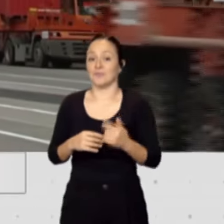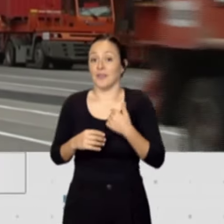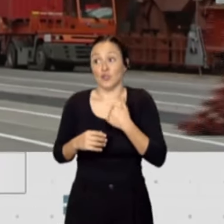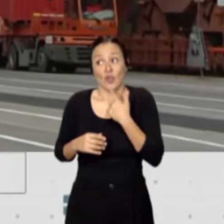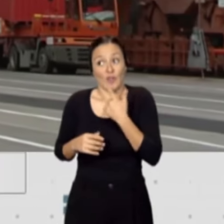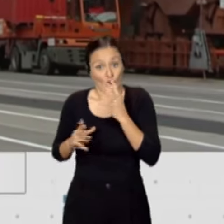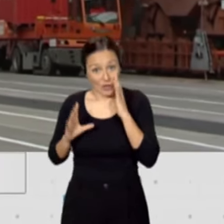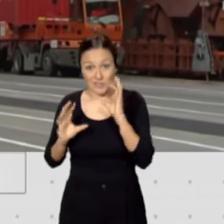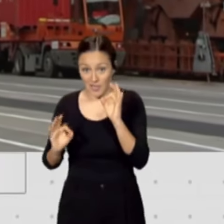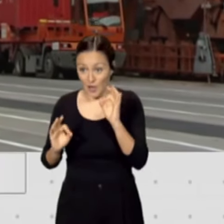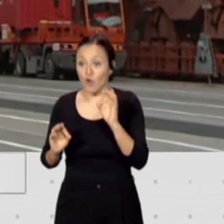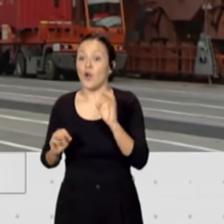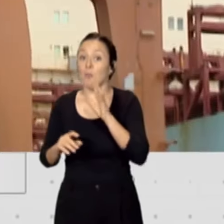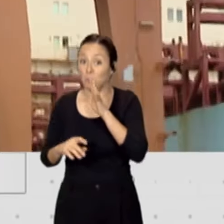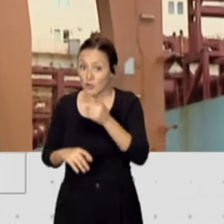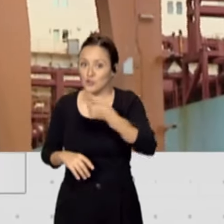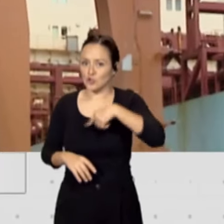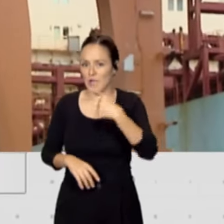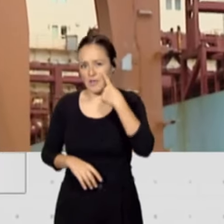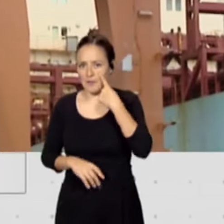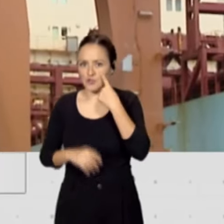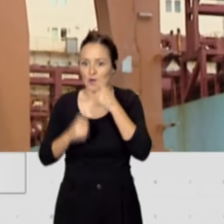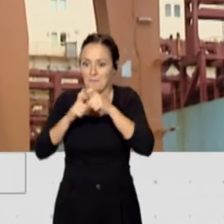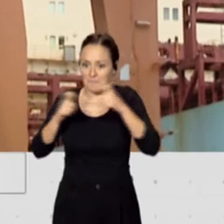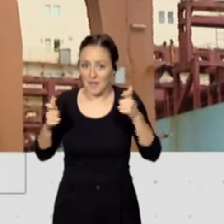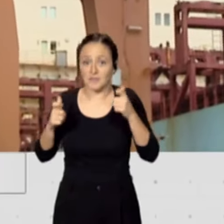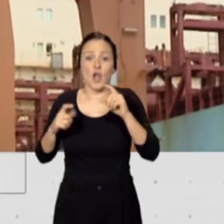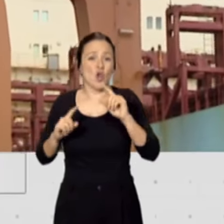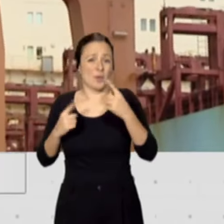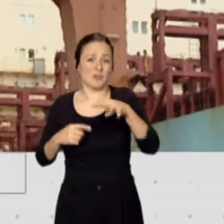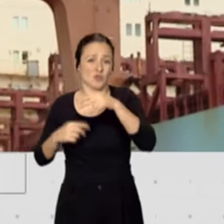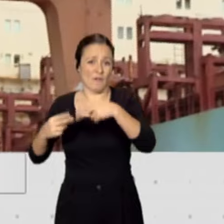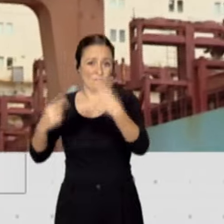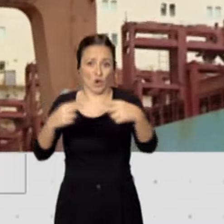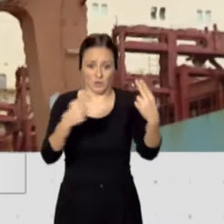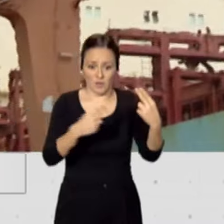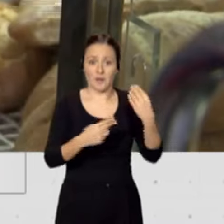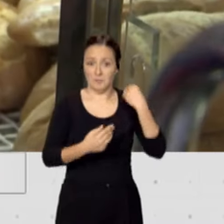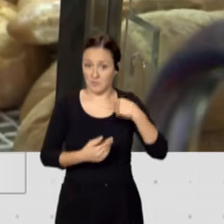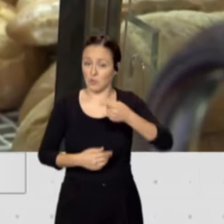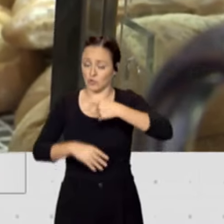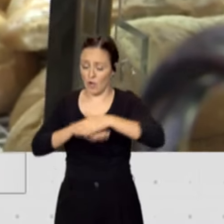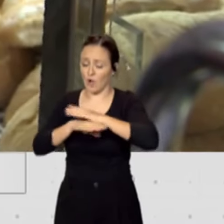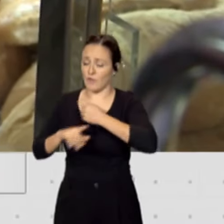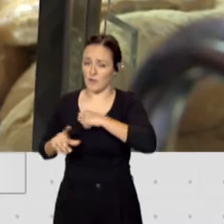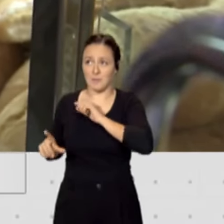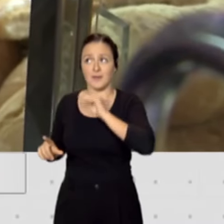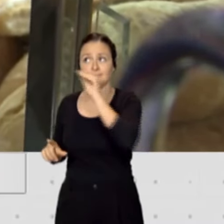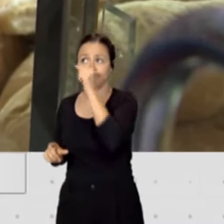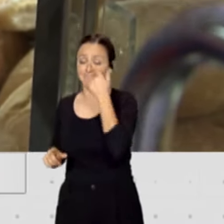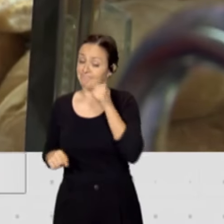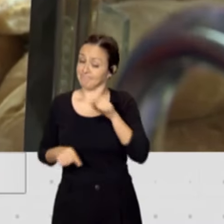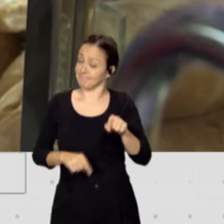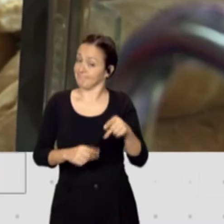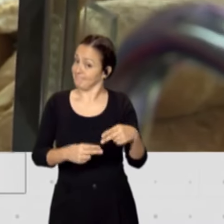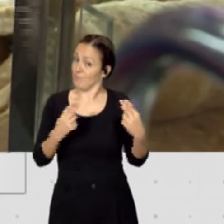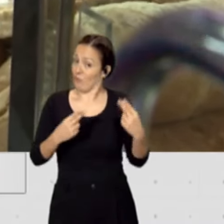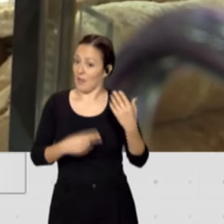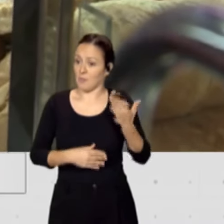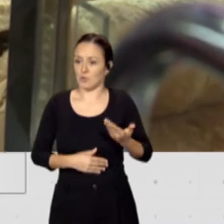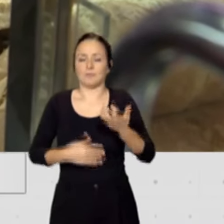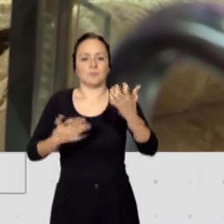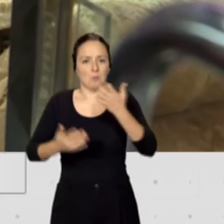porque es necesario incrementar las inspecciones sobre todo los puntos de inspección fronteriza que es lo que le reclamamos nosotros al gobierno central eh ahora mismo 1 kg